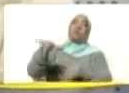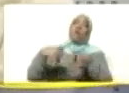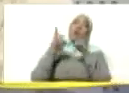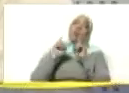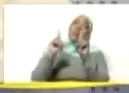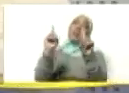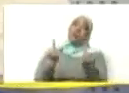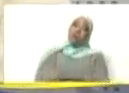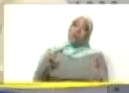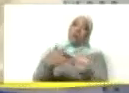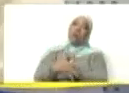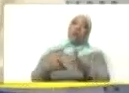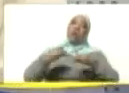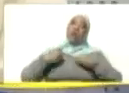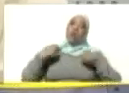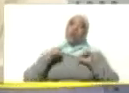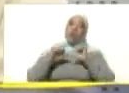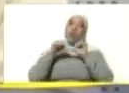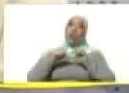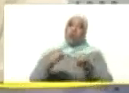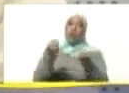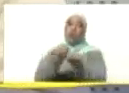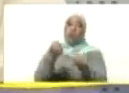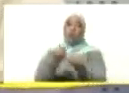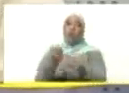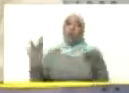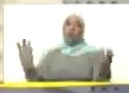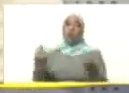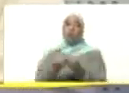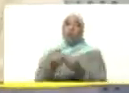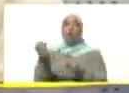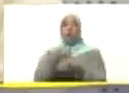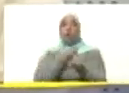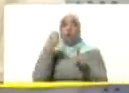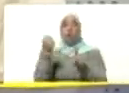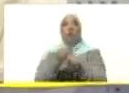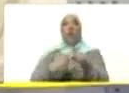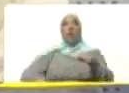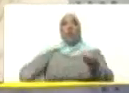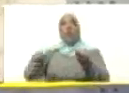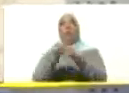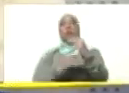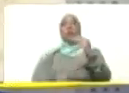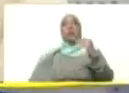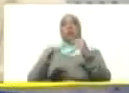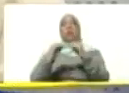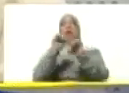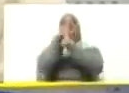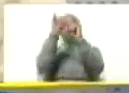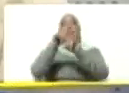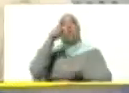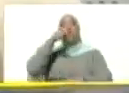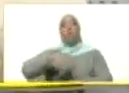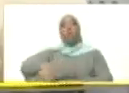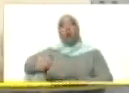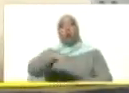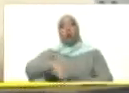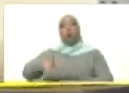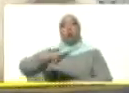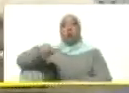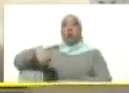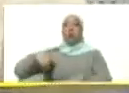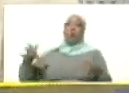decididos a seguir a la vanguardia de la lucha por la igualdad, por la plena felicidad de nuestros pueblos, y nuestra